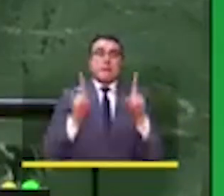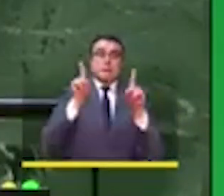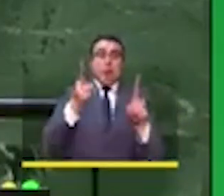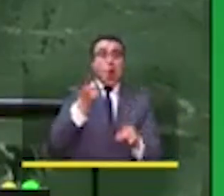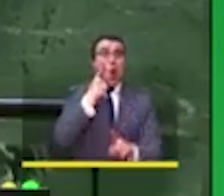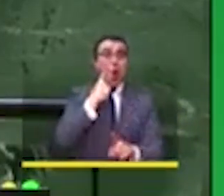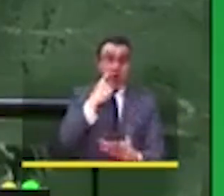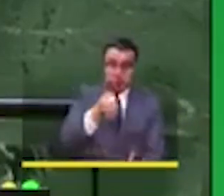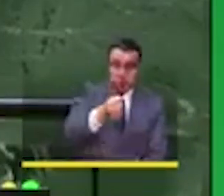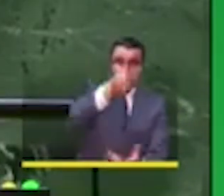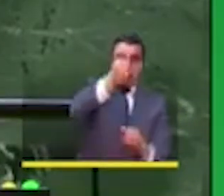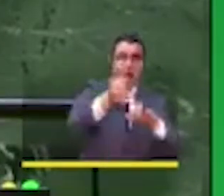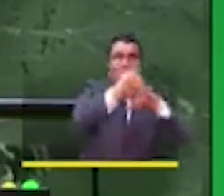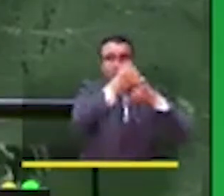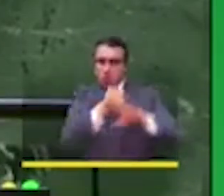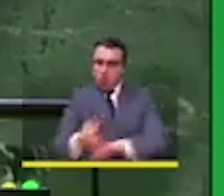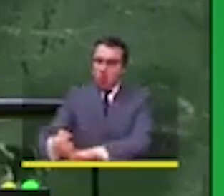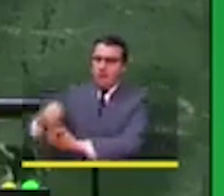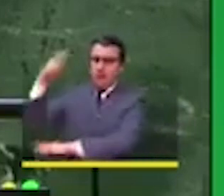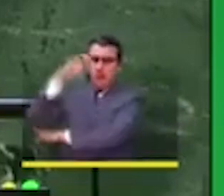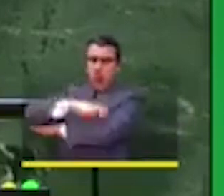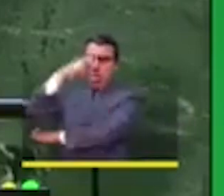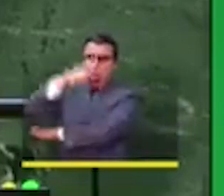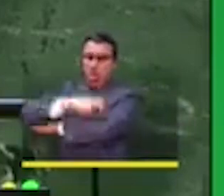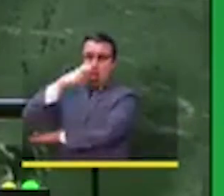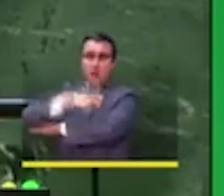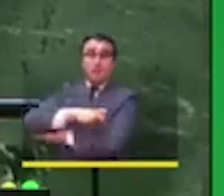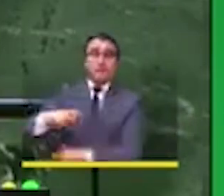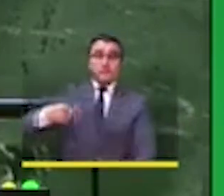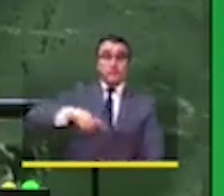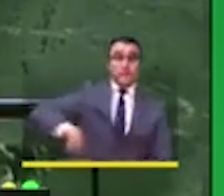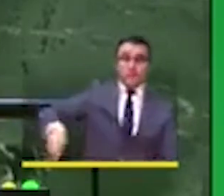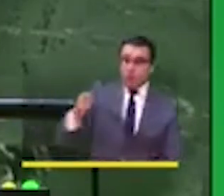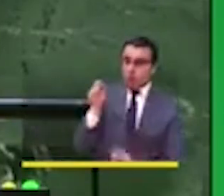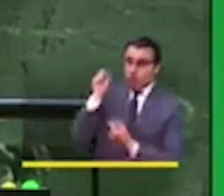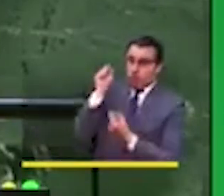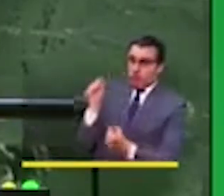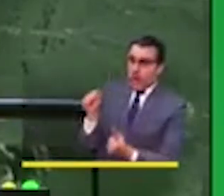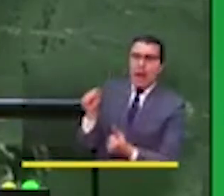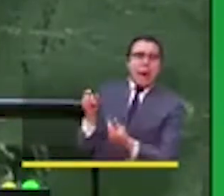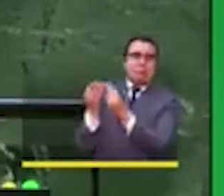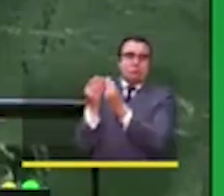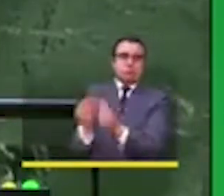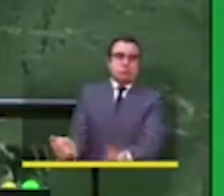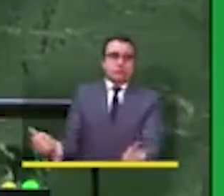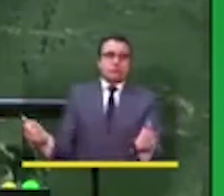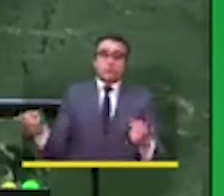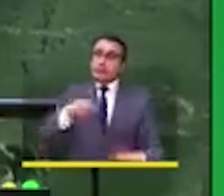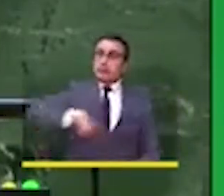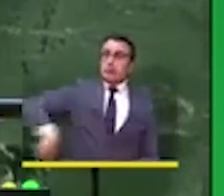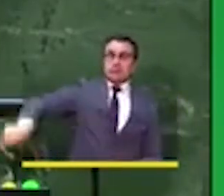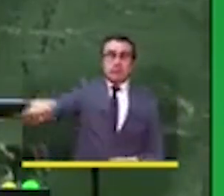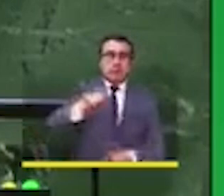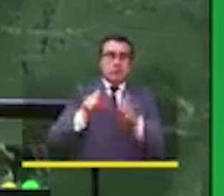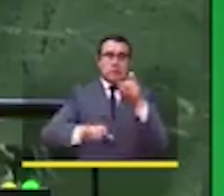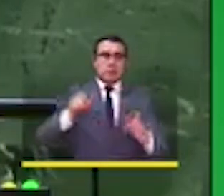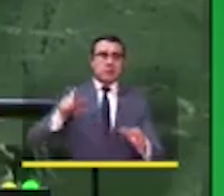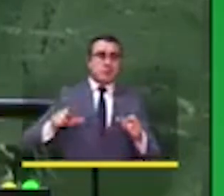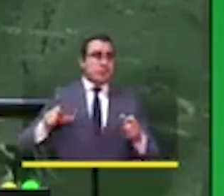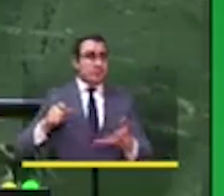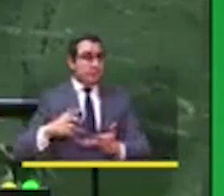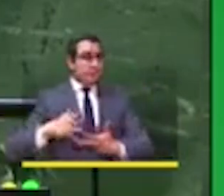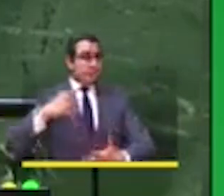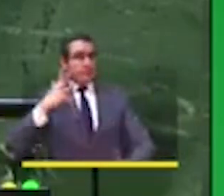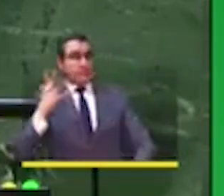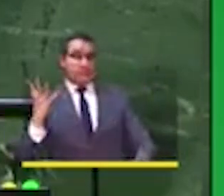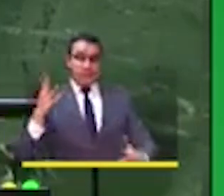fósil no tiene financiación, morirá. Duros serán sus estertores, pero es